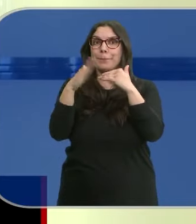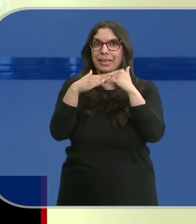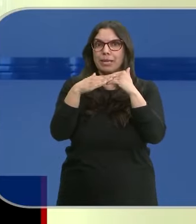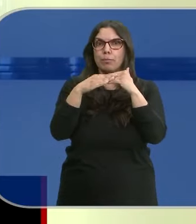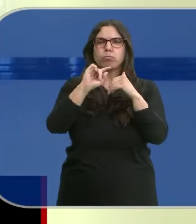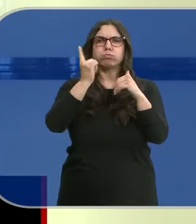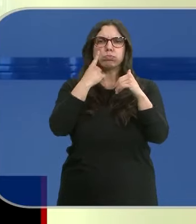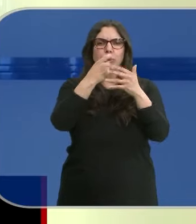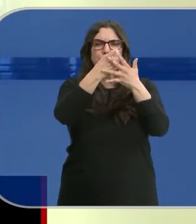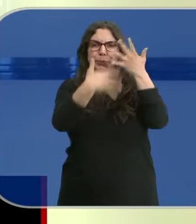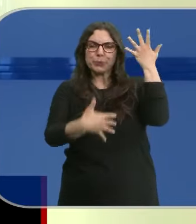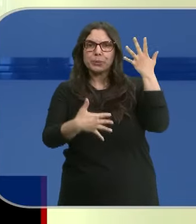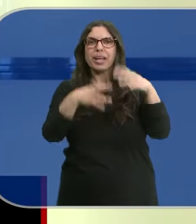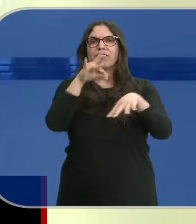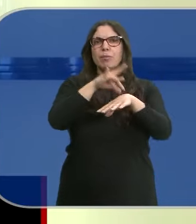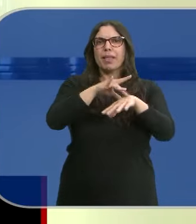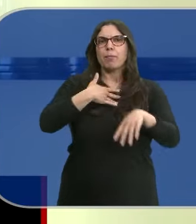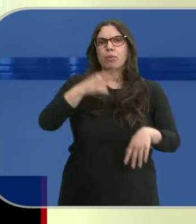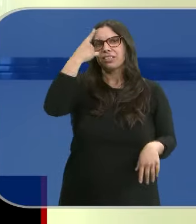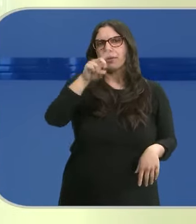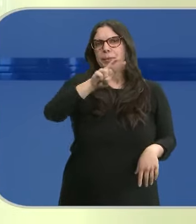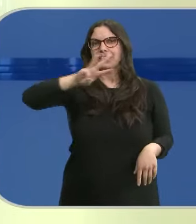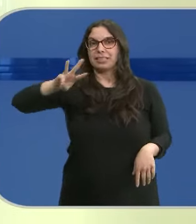23 a principios de 2025.